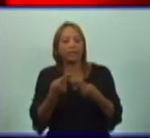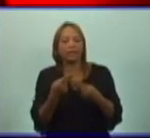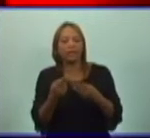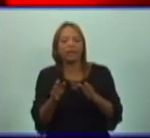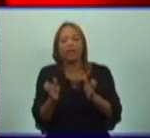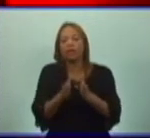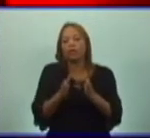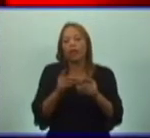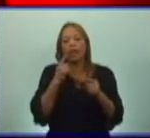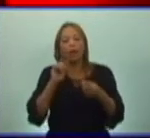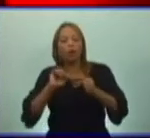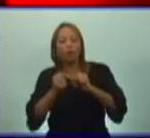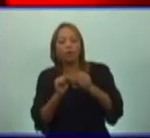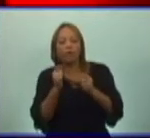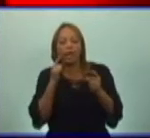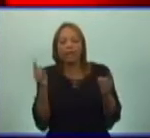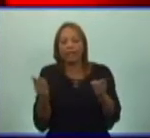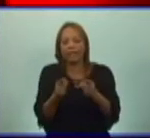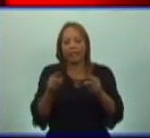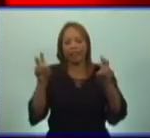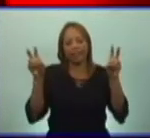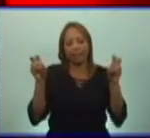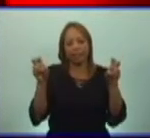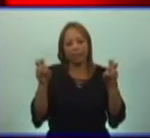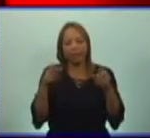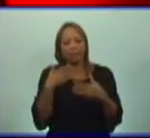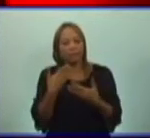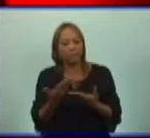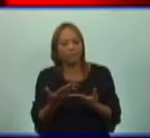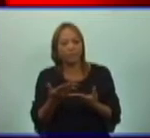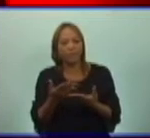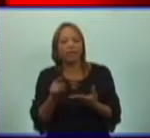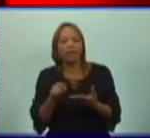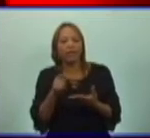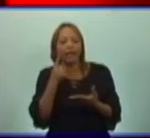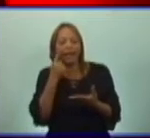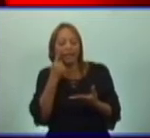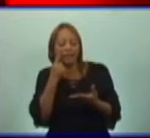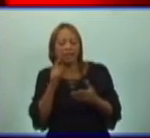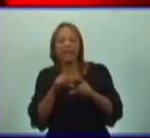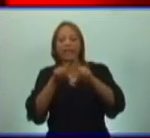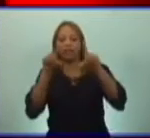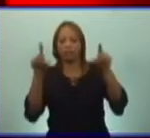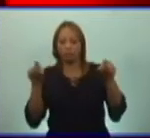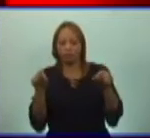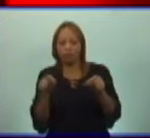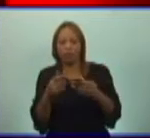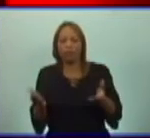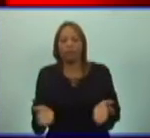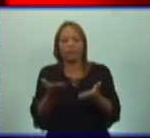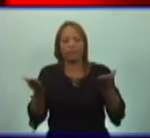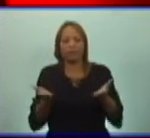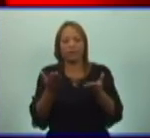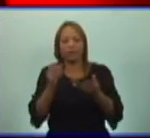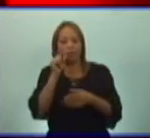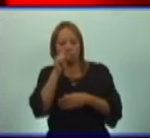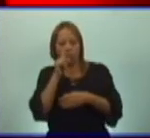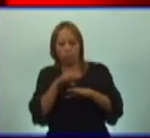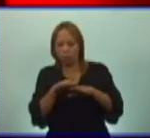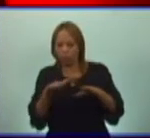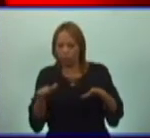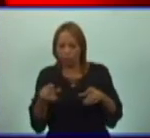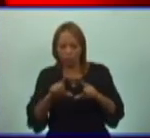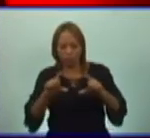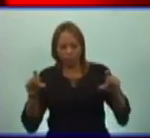tema, que se evidencie en este informe la introducción, el desarrollo, las